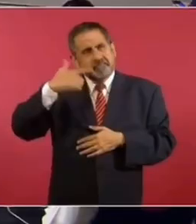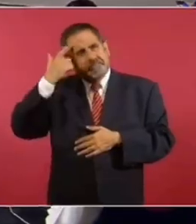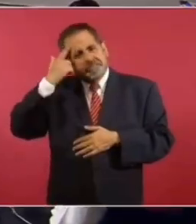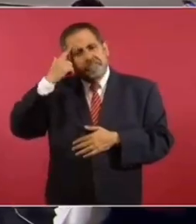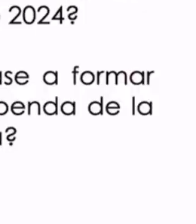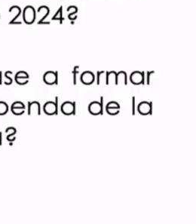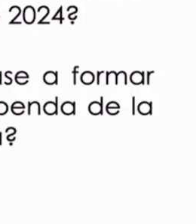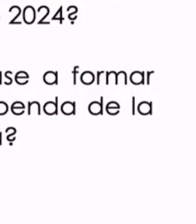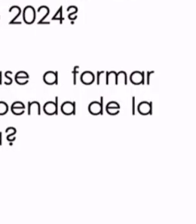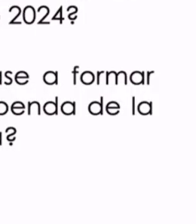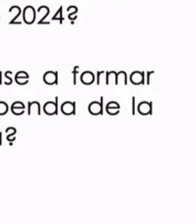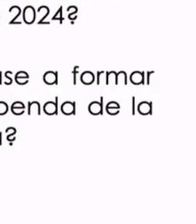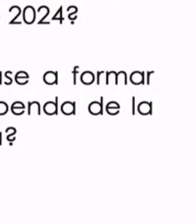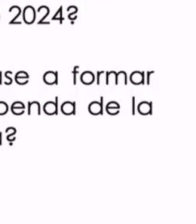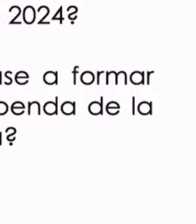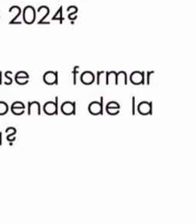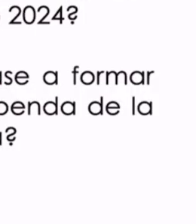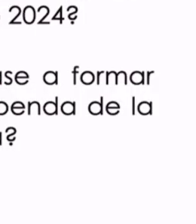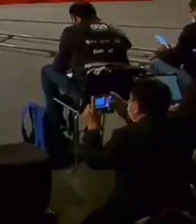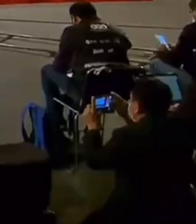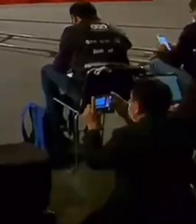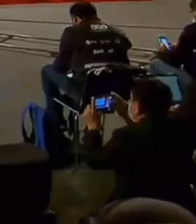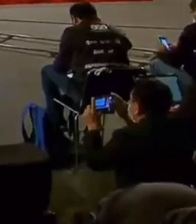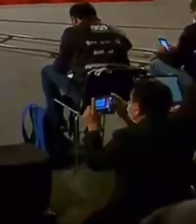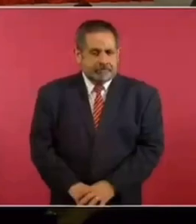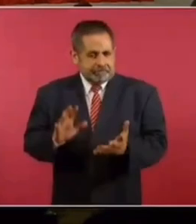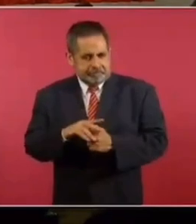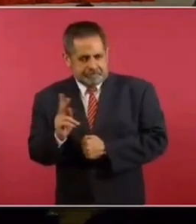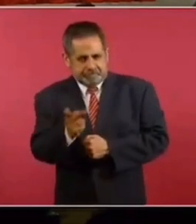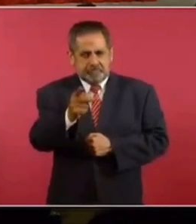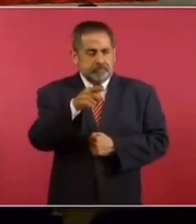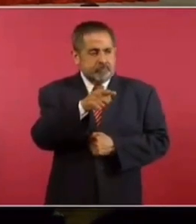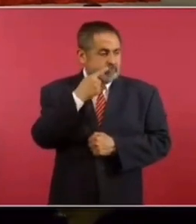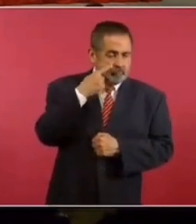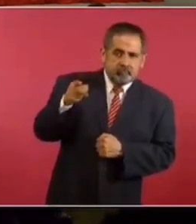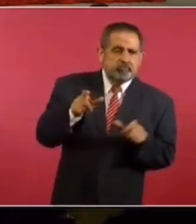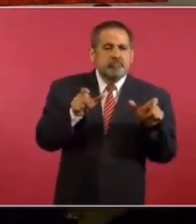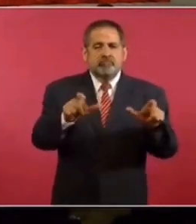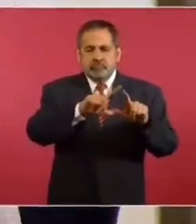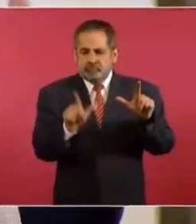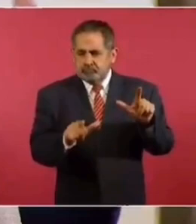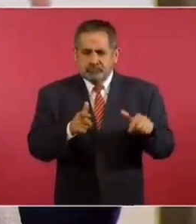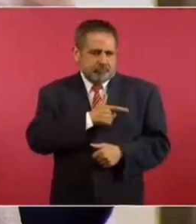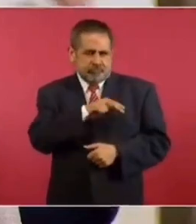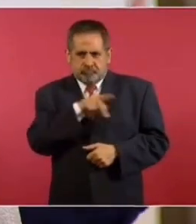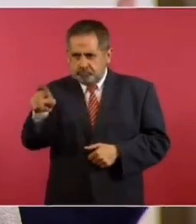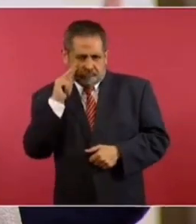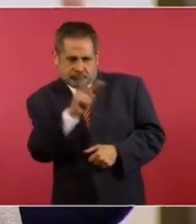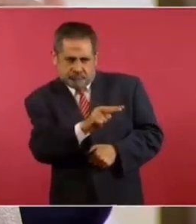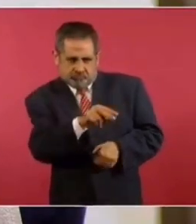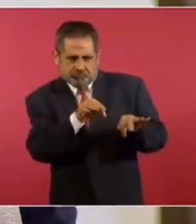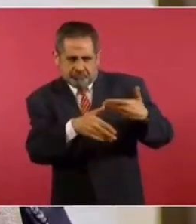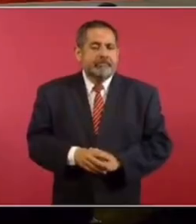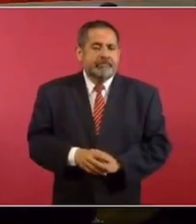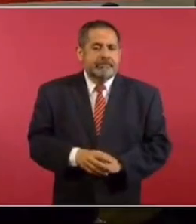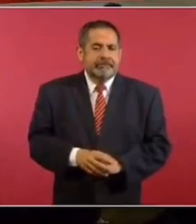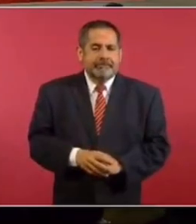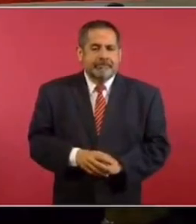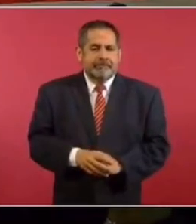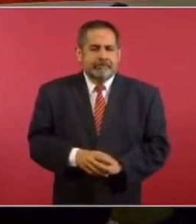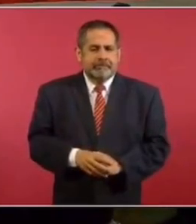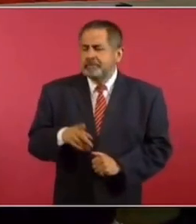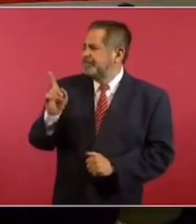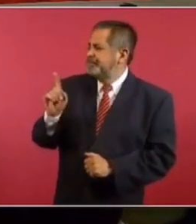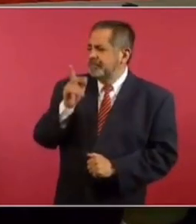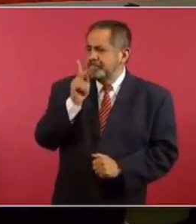todos sepamos, ¿estás de acuerdo con la acción de la Guardia Nacional? Con lo que está haciendo la Guardia Nacional, el trabajo de la Guardia Nacional. No,